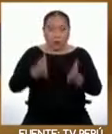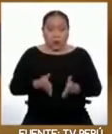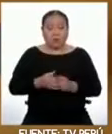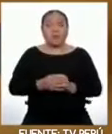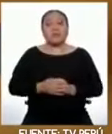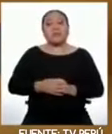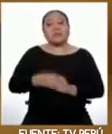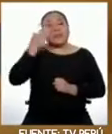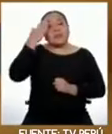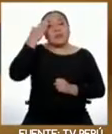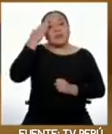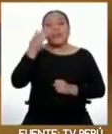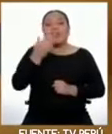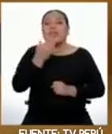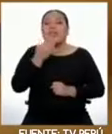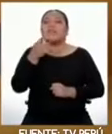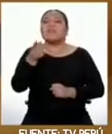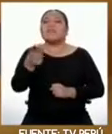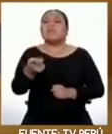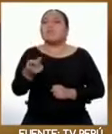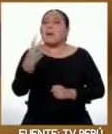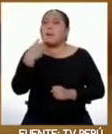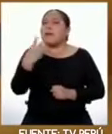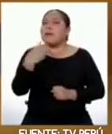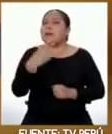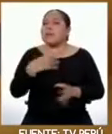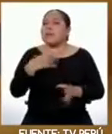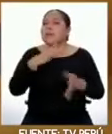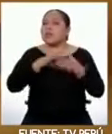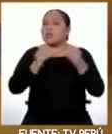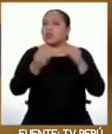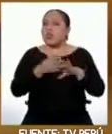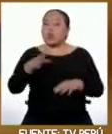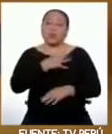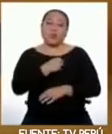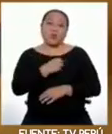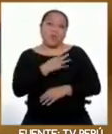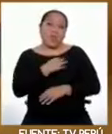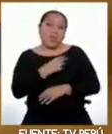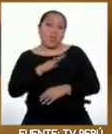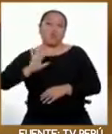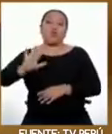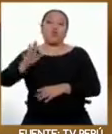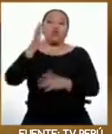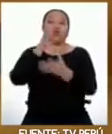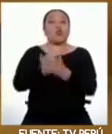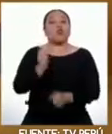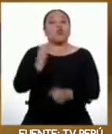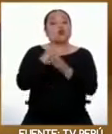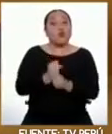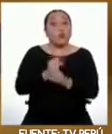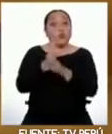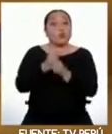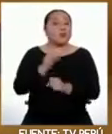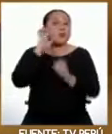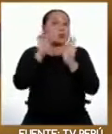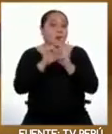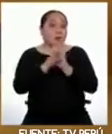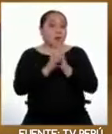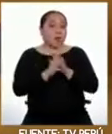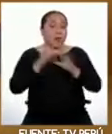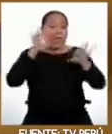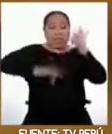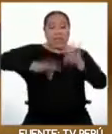cuenta el destinatario de nuestro mensaje y su contexto, su edad, sus costumbres. Por ejemplo, nuestro